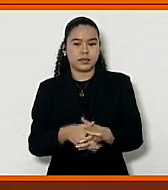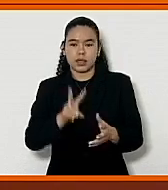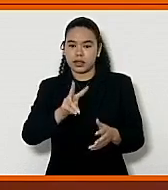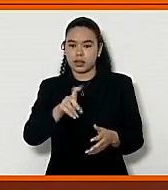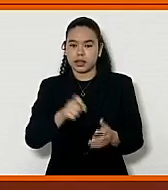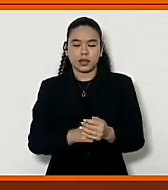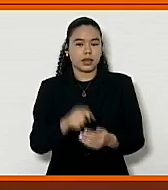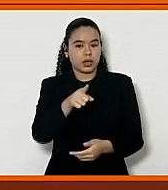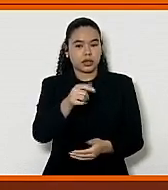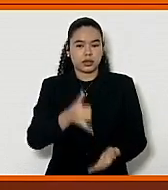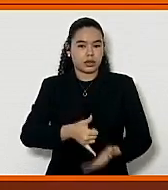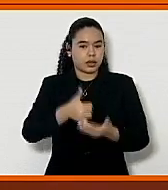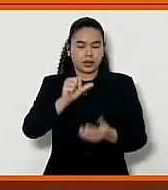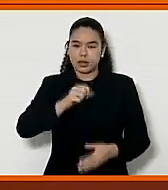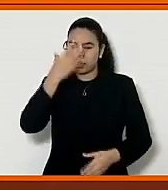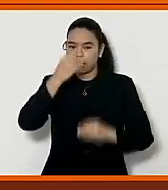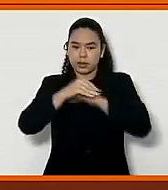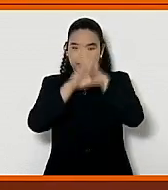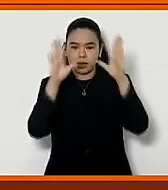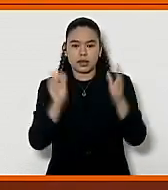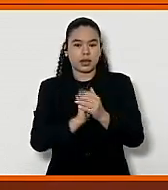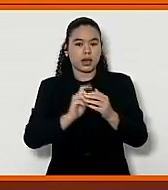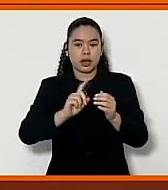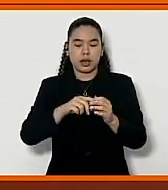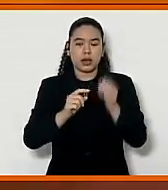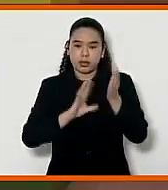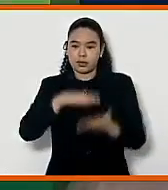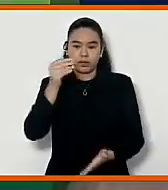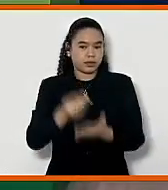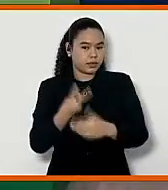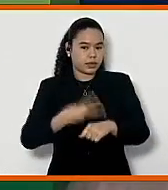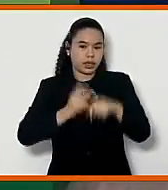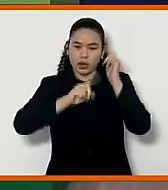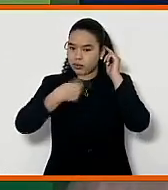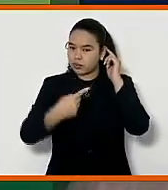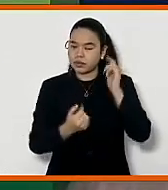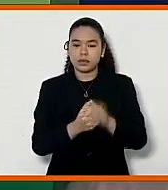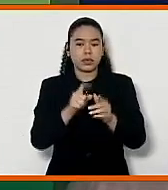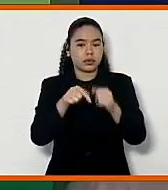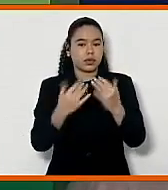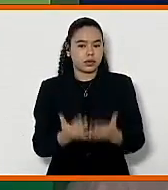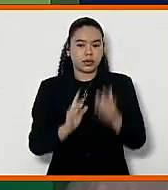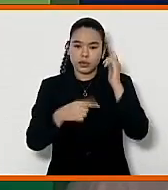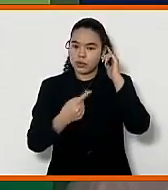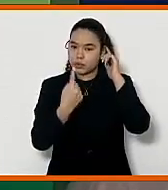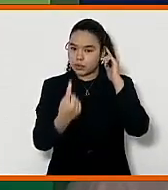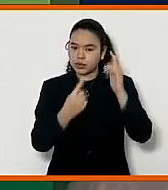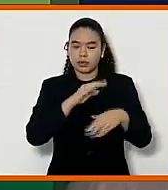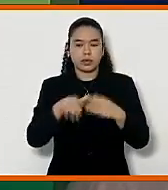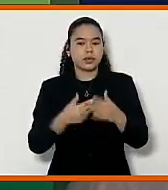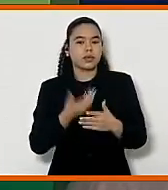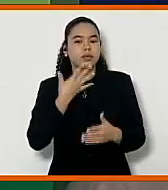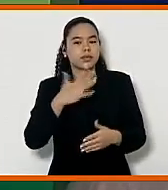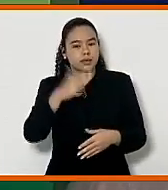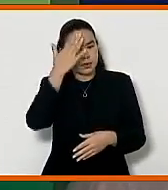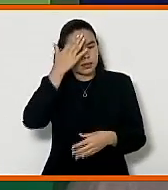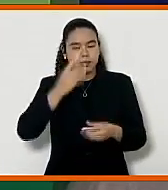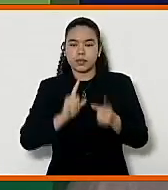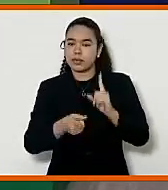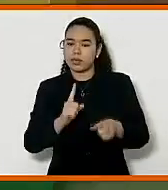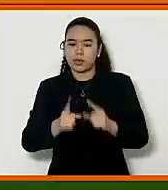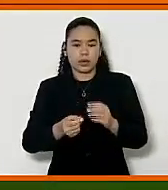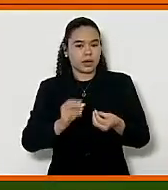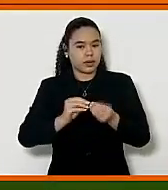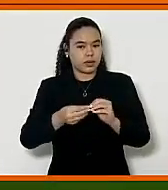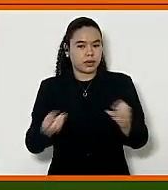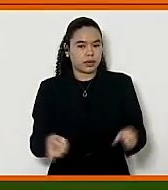2X, tu premio esta mañana se multiplica por 2 en diaria, pero si sos jugador para más 1, te deseo suerte, porque vamos a conocer cuál es el